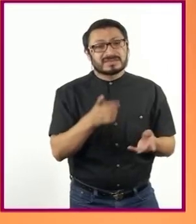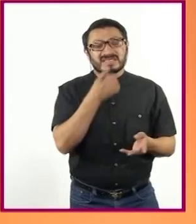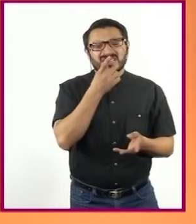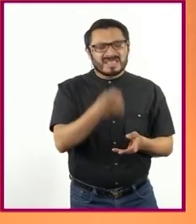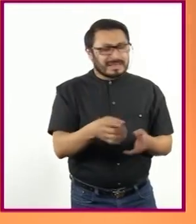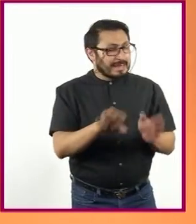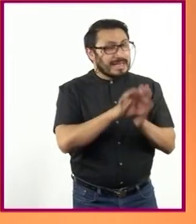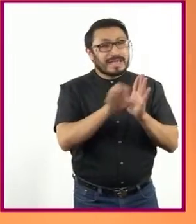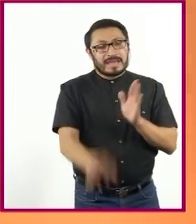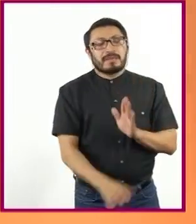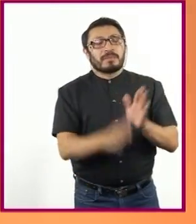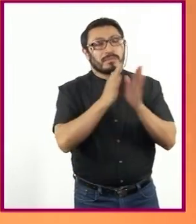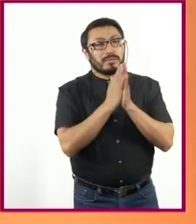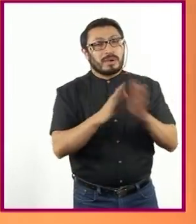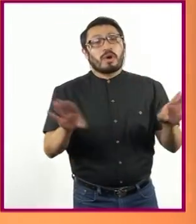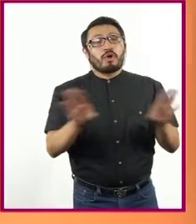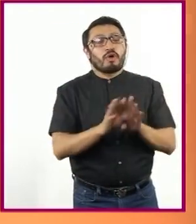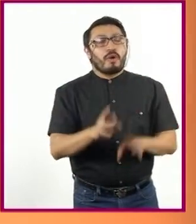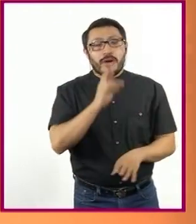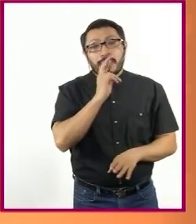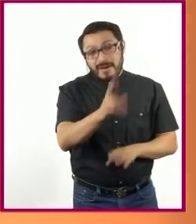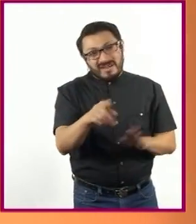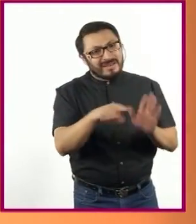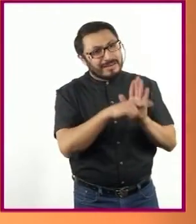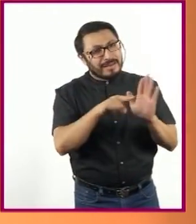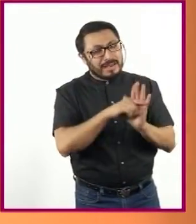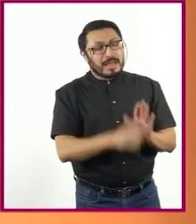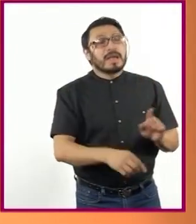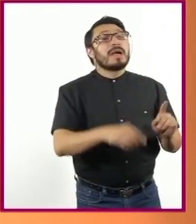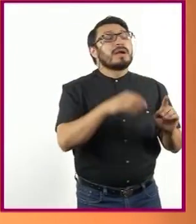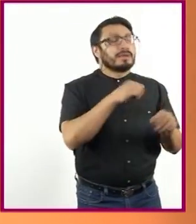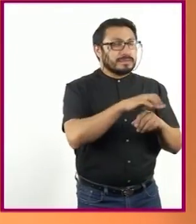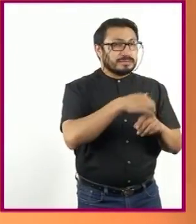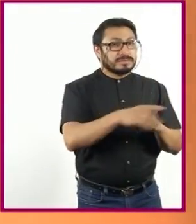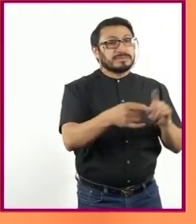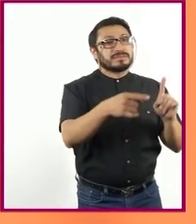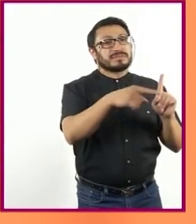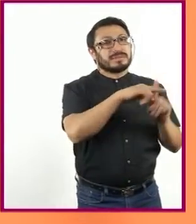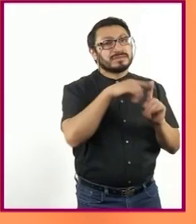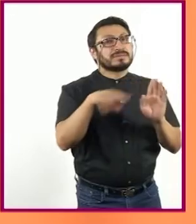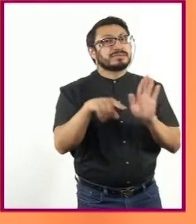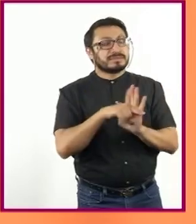un ejemplo de cómo resolver una sustracción de números positivos y negativos?